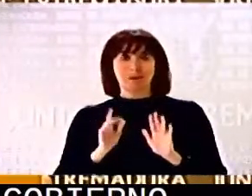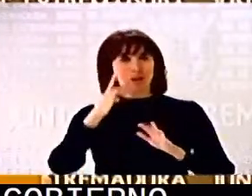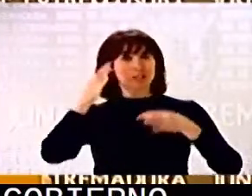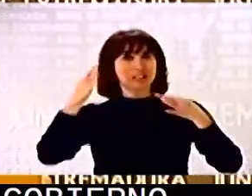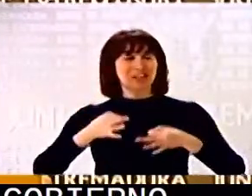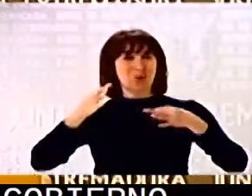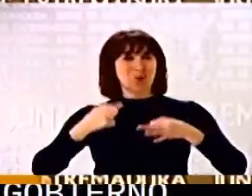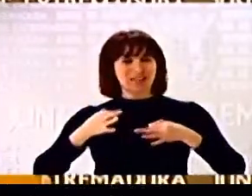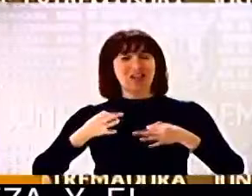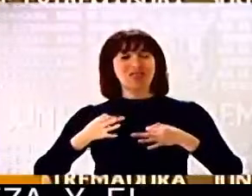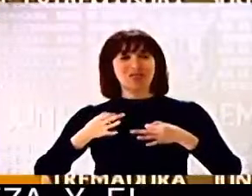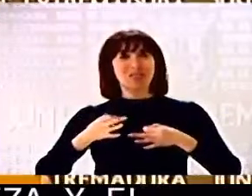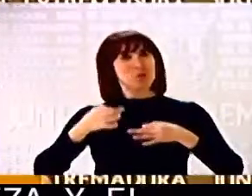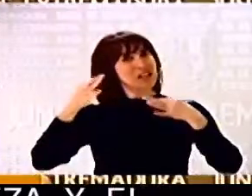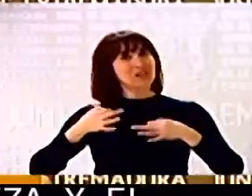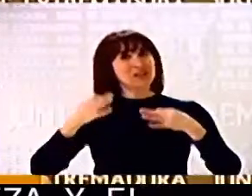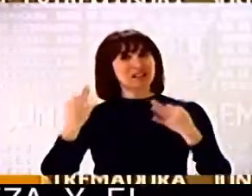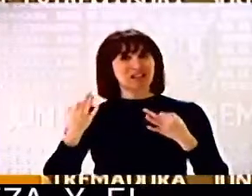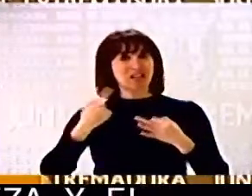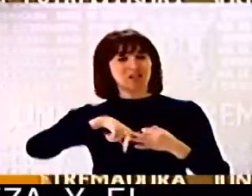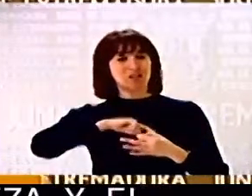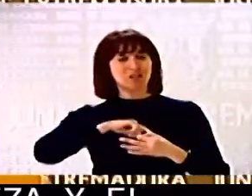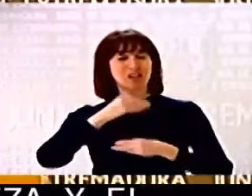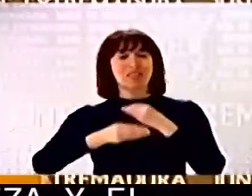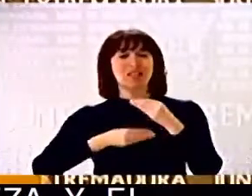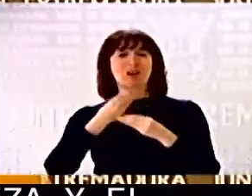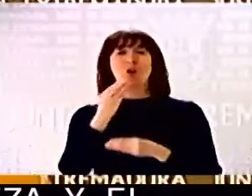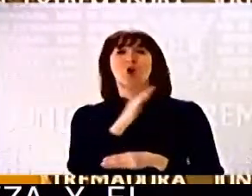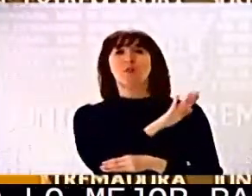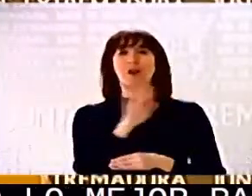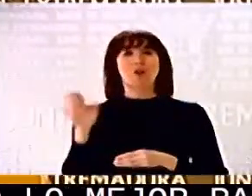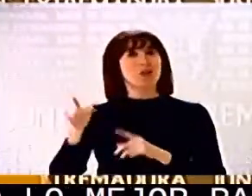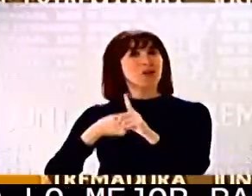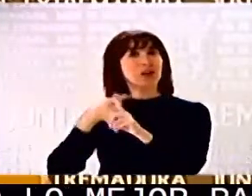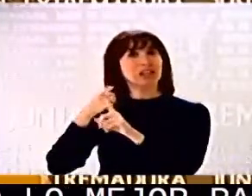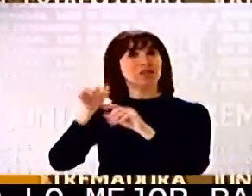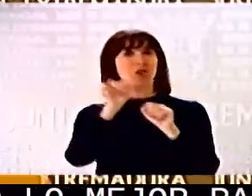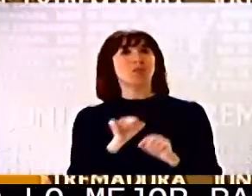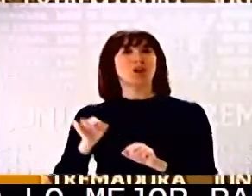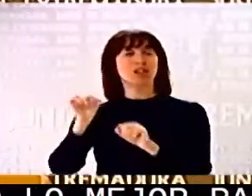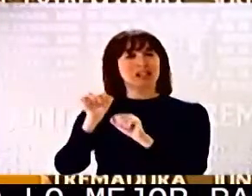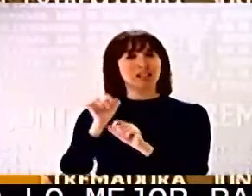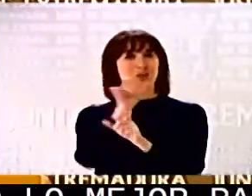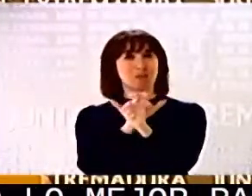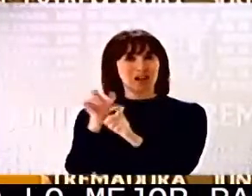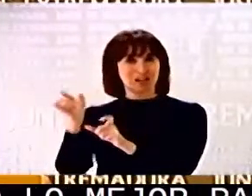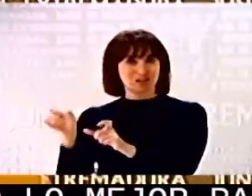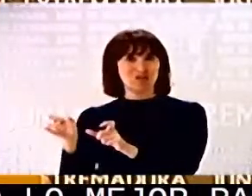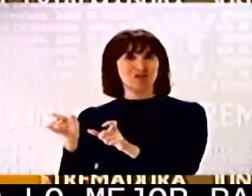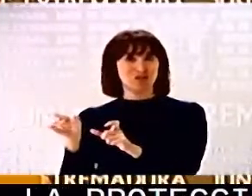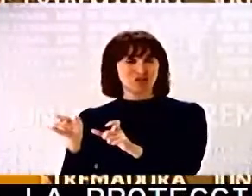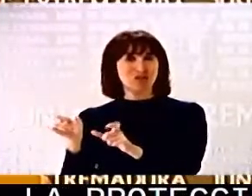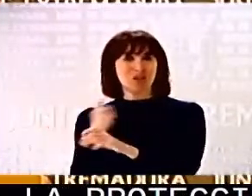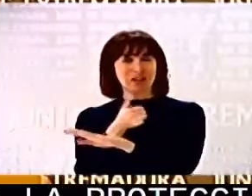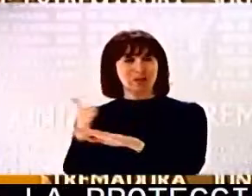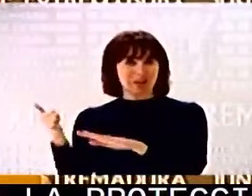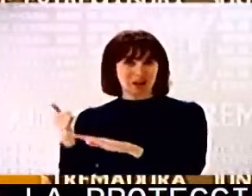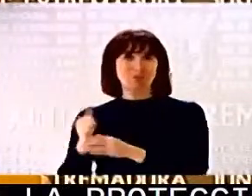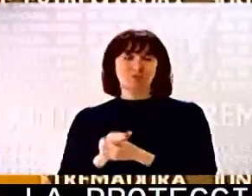y el convencimiento de que estamos haciendo lo mejor para la protección de nuestros vecinos y para la protección de nuestros ciudadanos.